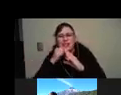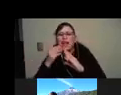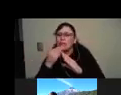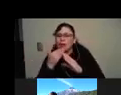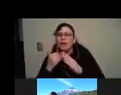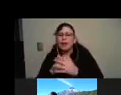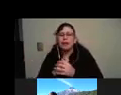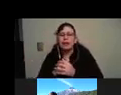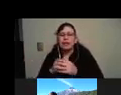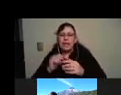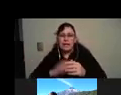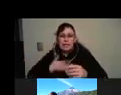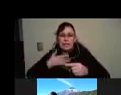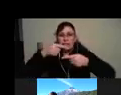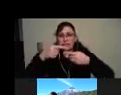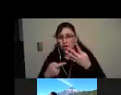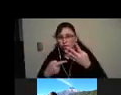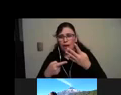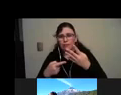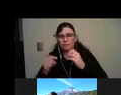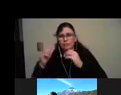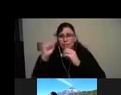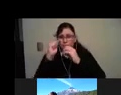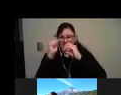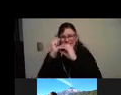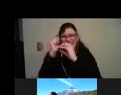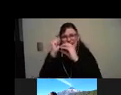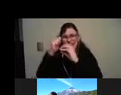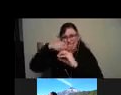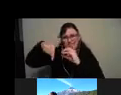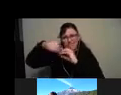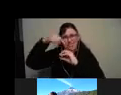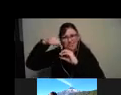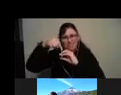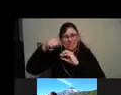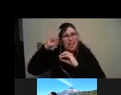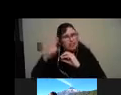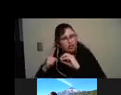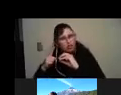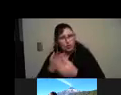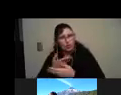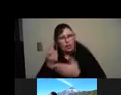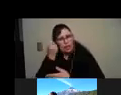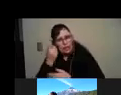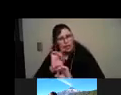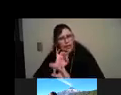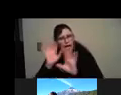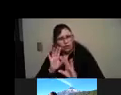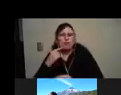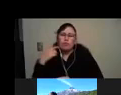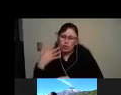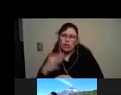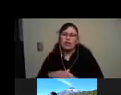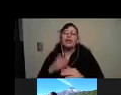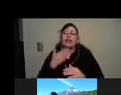referencia a síntomas asociados a lesiones cerebelosas, ¿ya? Entonces, y eso es importante que lo puedan entender, ¿ya? La literatura también habla